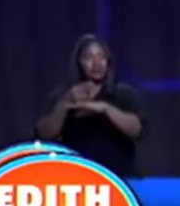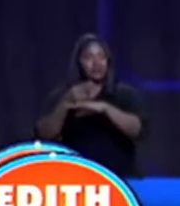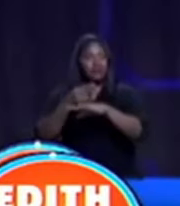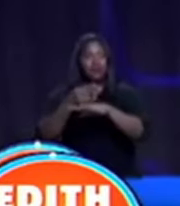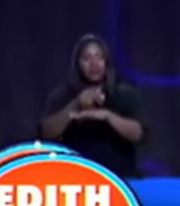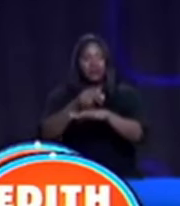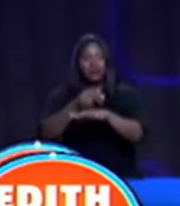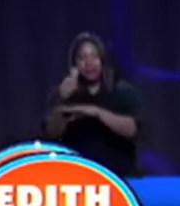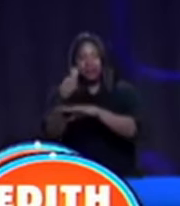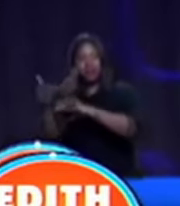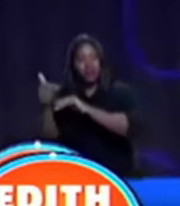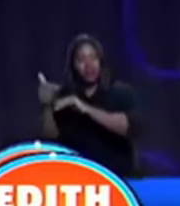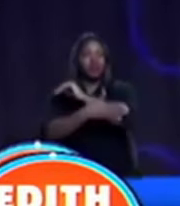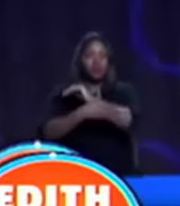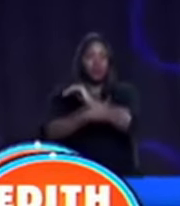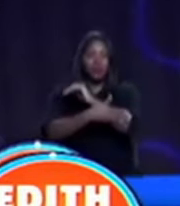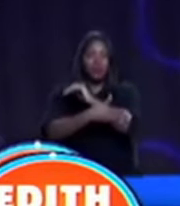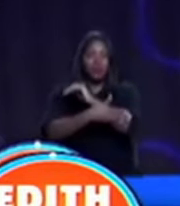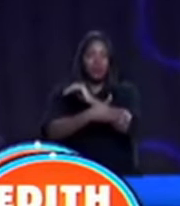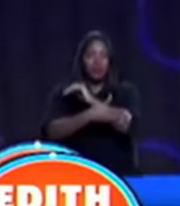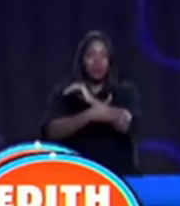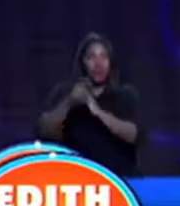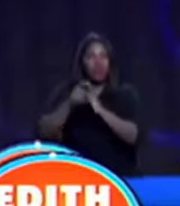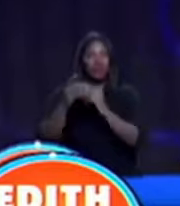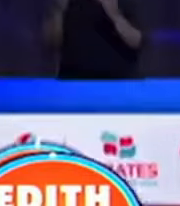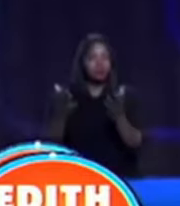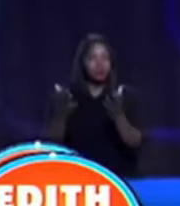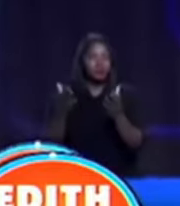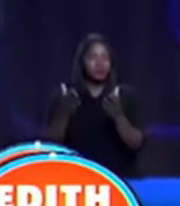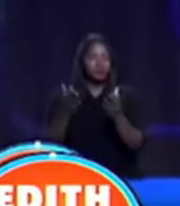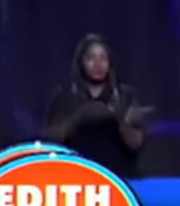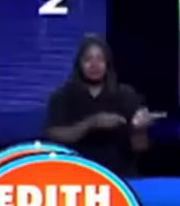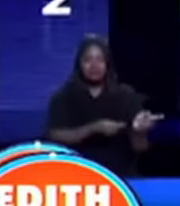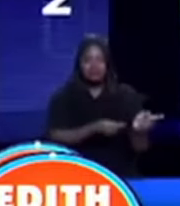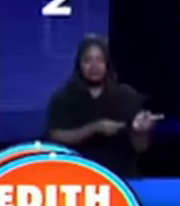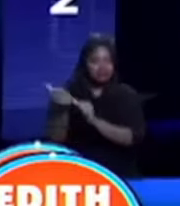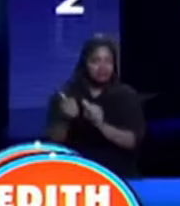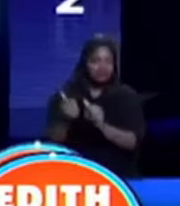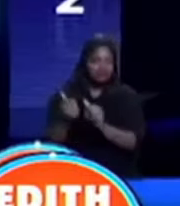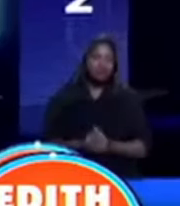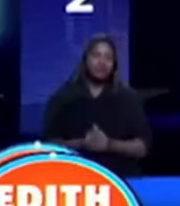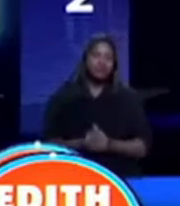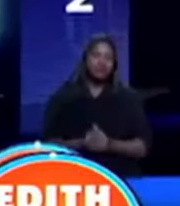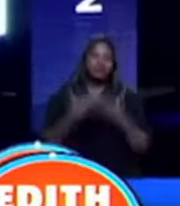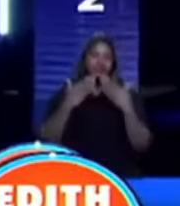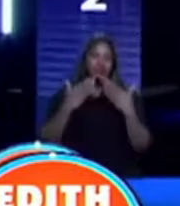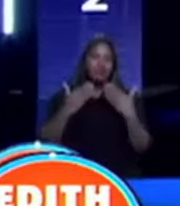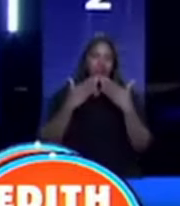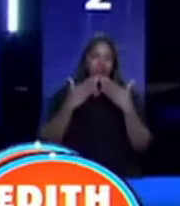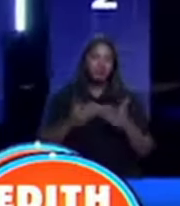y que pretenda regresar en un momento en que se encuentre en estado regular. Muchas gracias. Candidato Moreno.